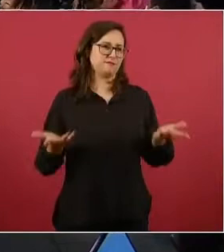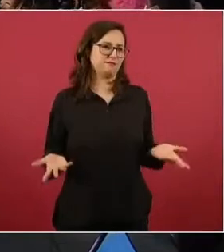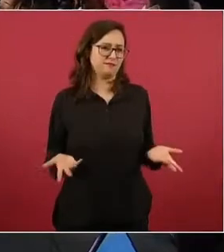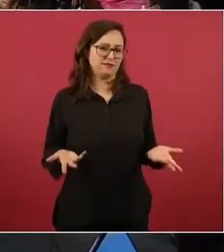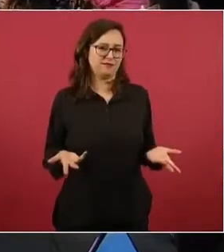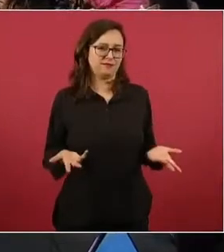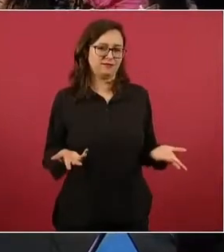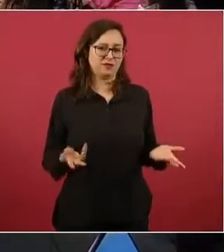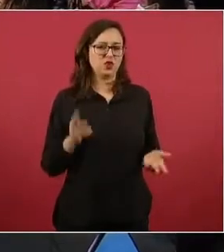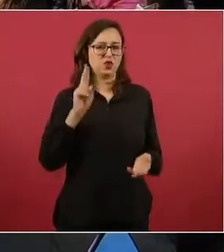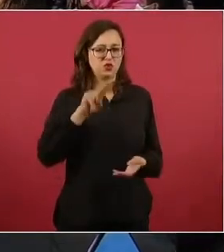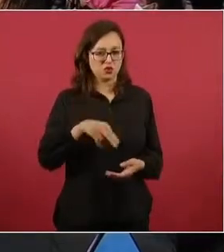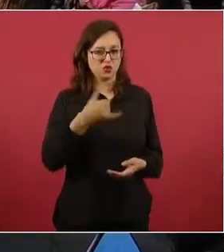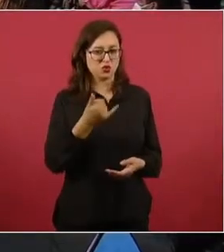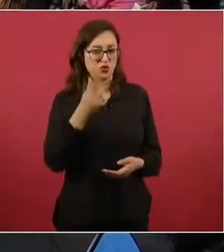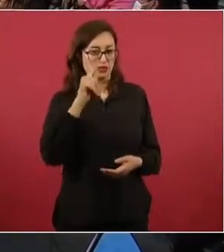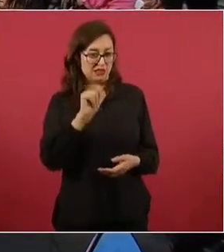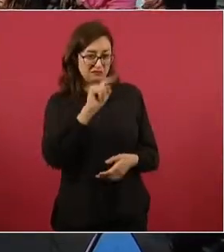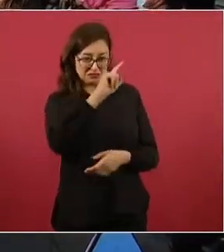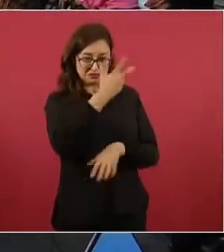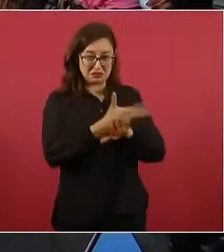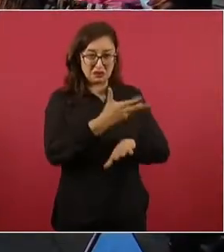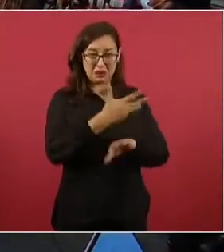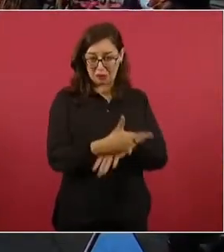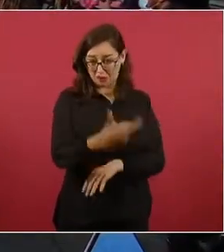todavía esa mentalidad.